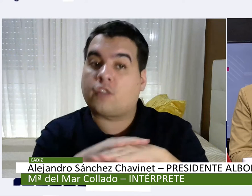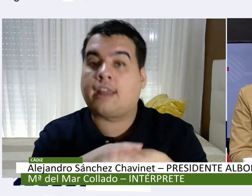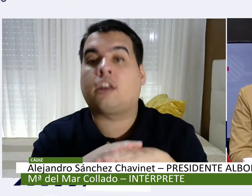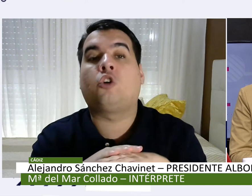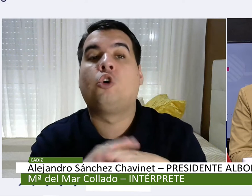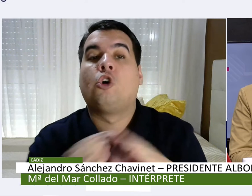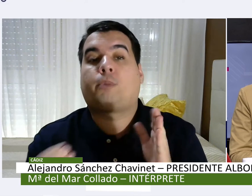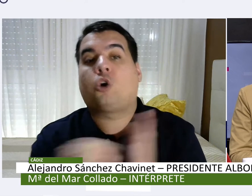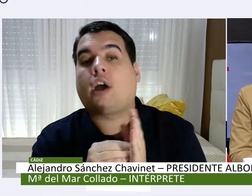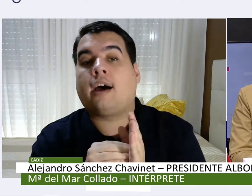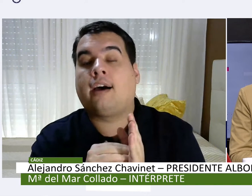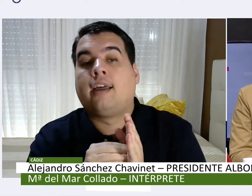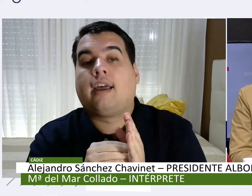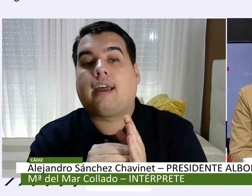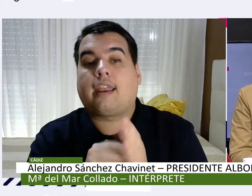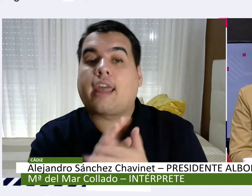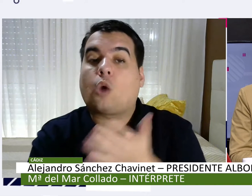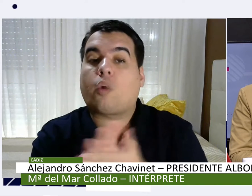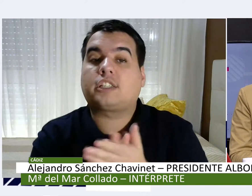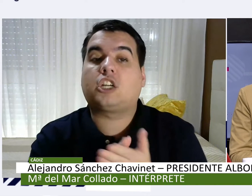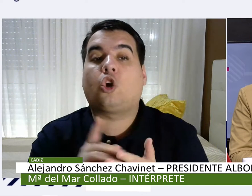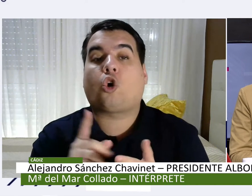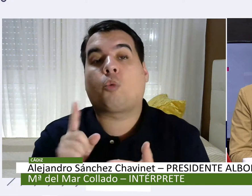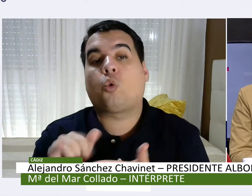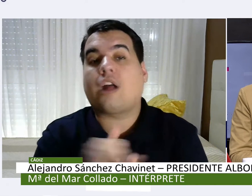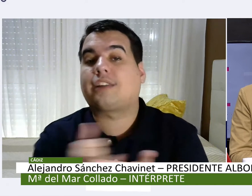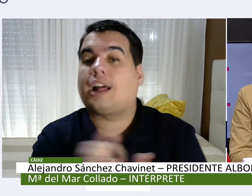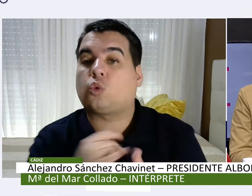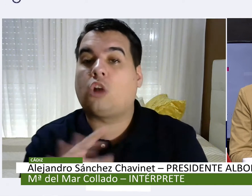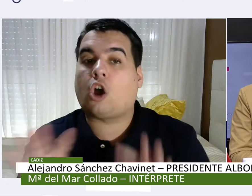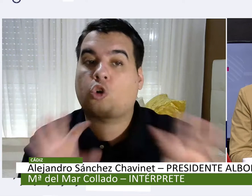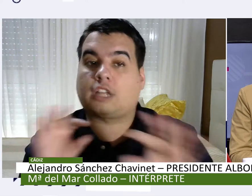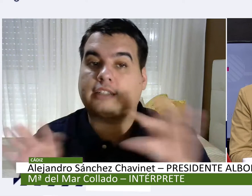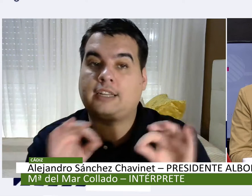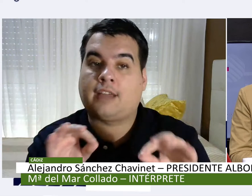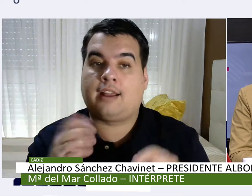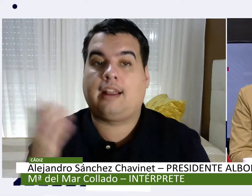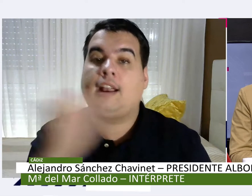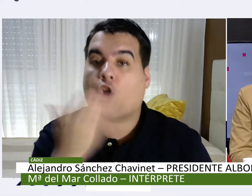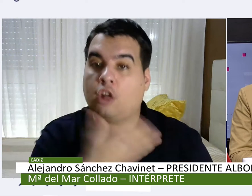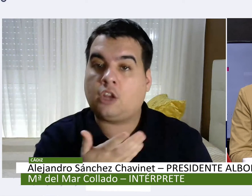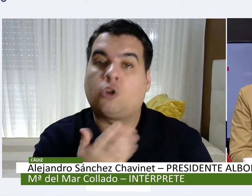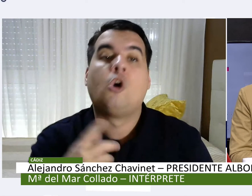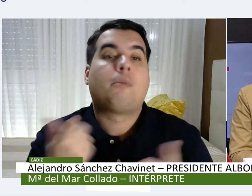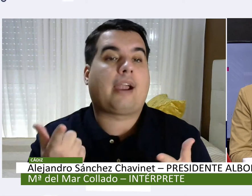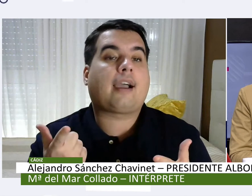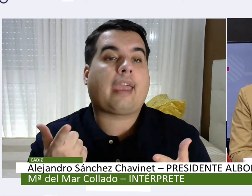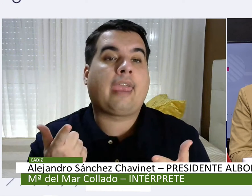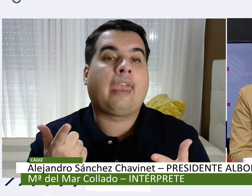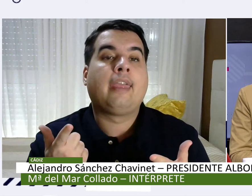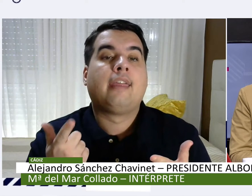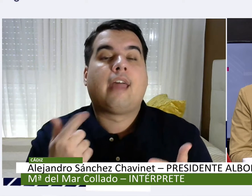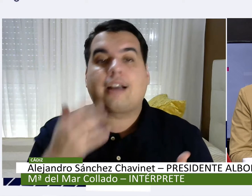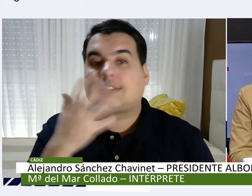el gobierno ponga la lengua de signos como una asignatura optativa en el colegio, para